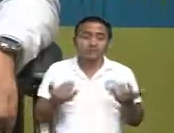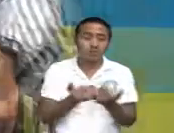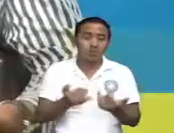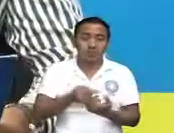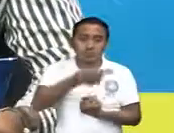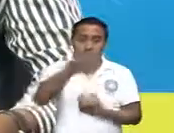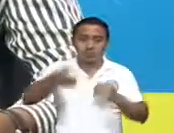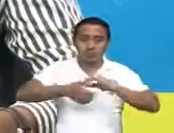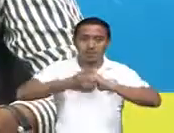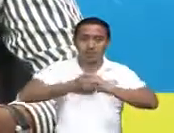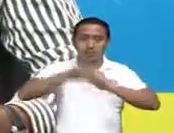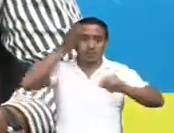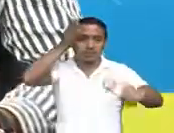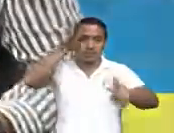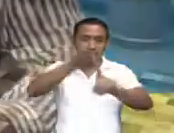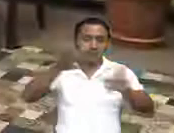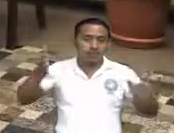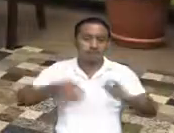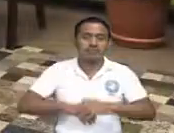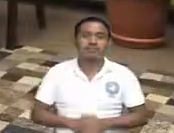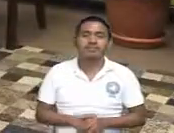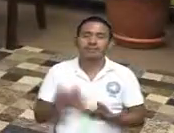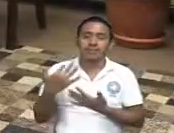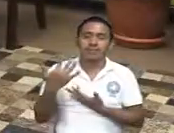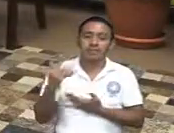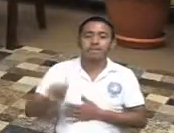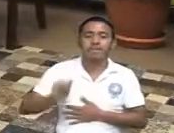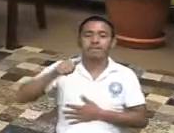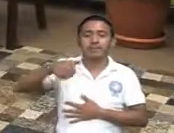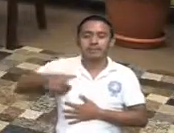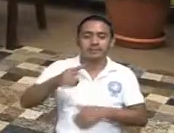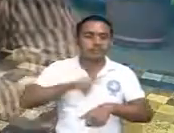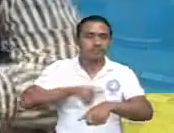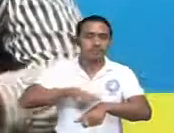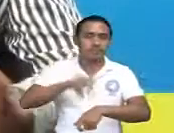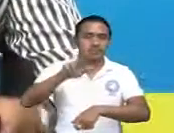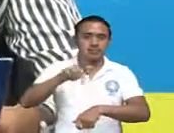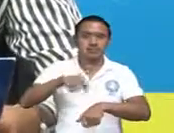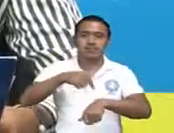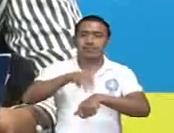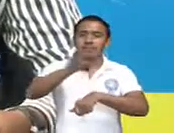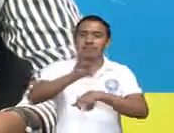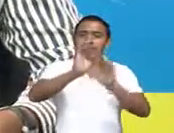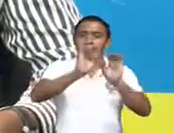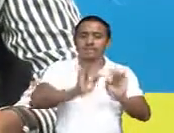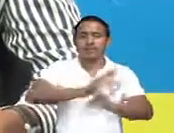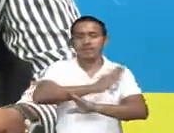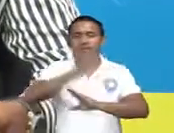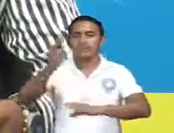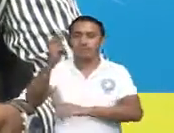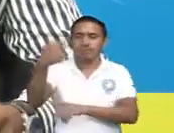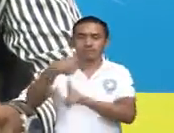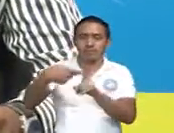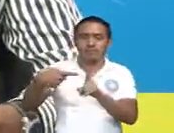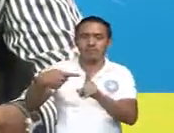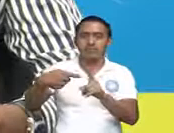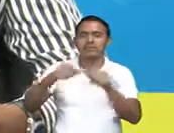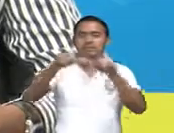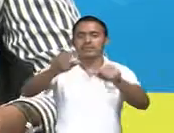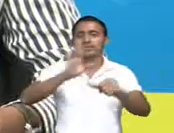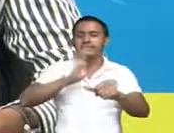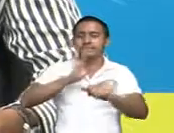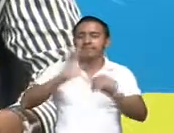televidentes por su fiel sintonía le esperamos el día de mañana a esta misma hora a 3 de la tarde a tres y media para seguir